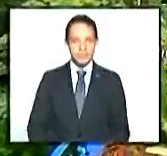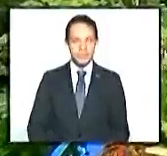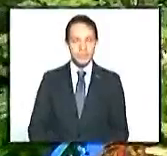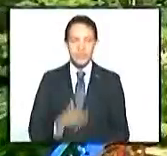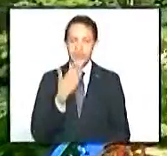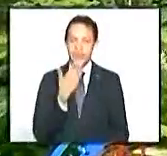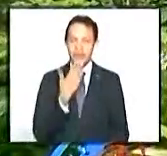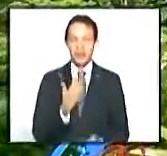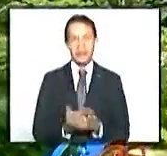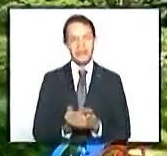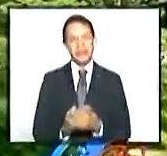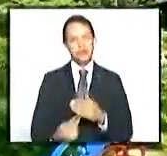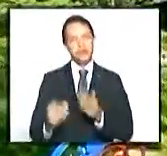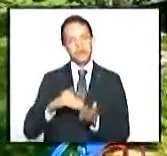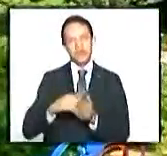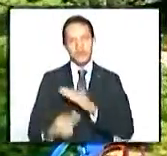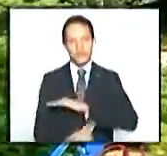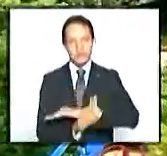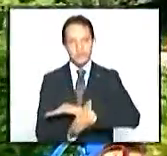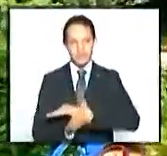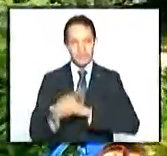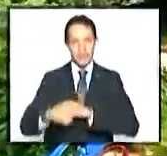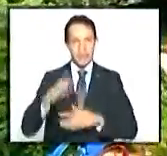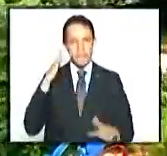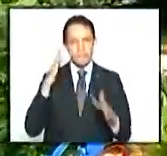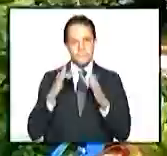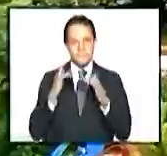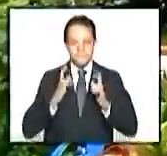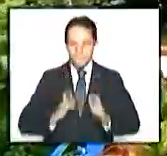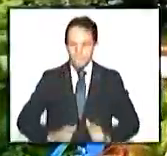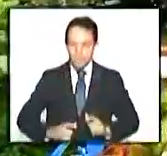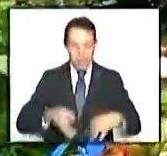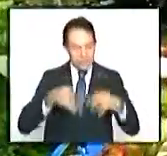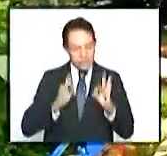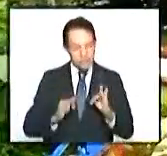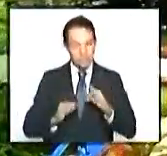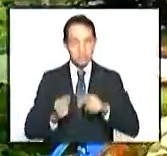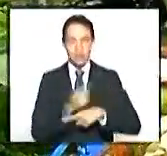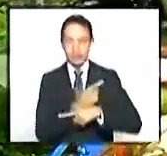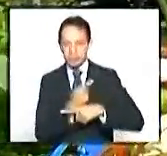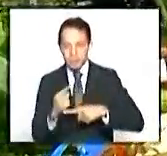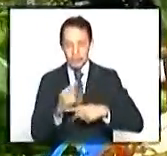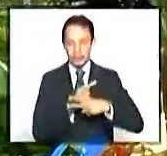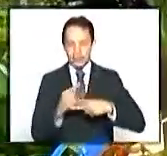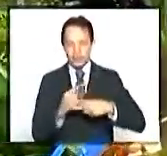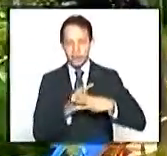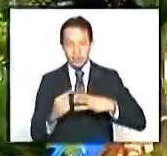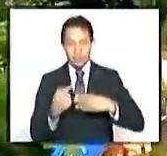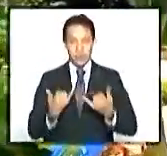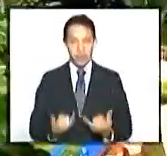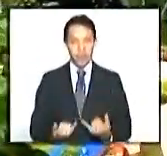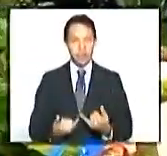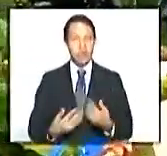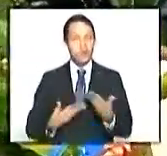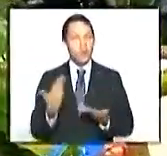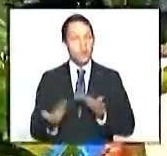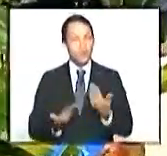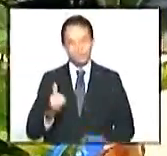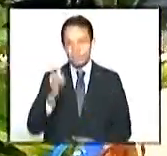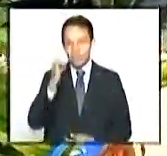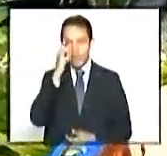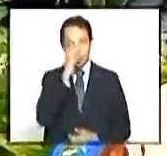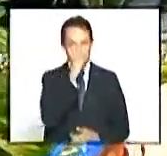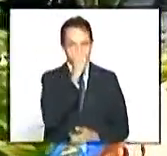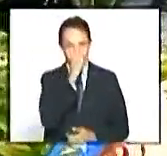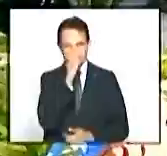Muchas gracias por estar nuevamente con nosotros en una nueva edición de Conexión Vital. Nos acompañan en esta toma de cámara